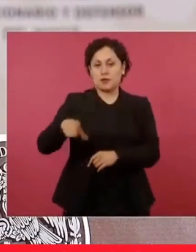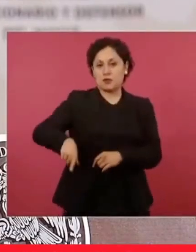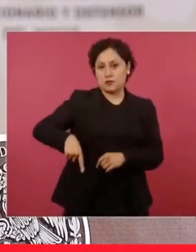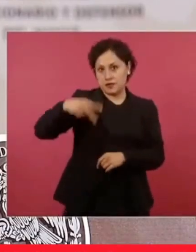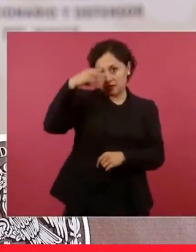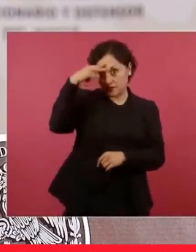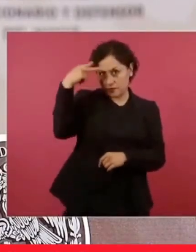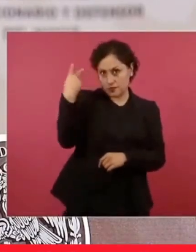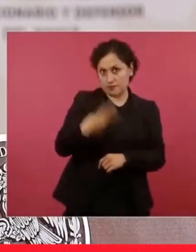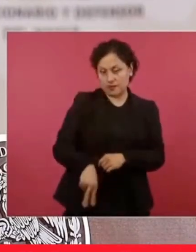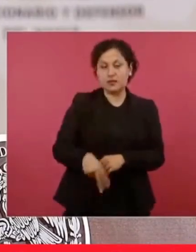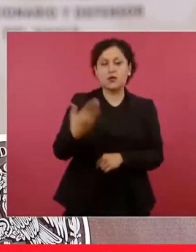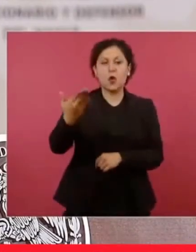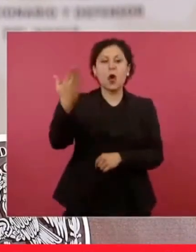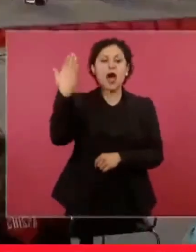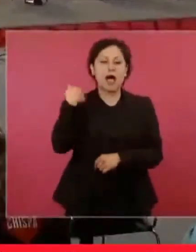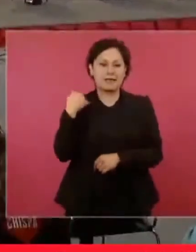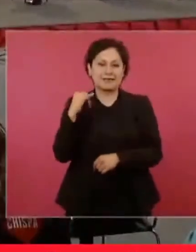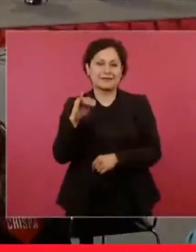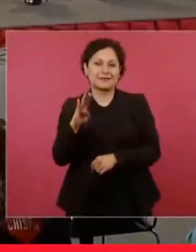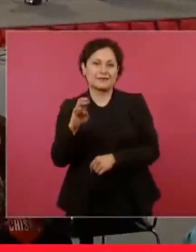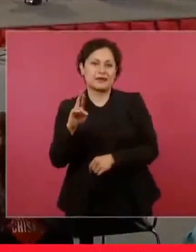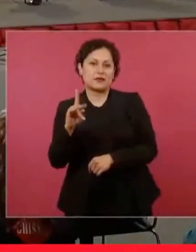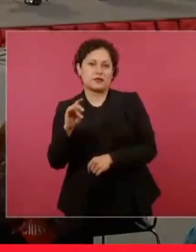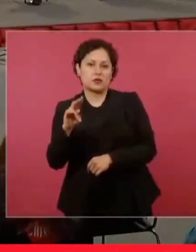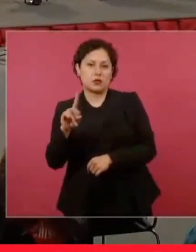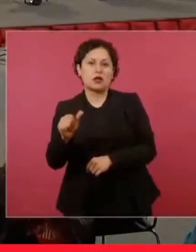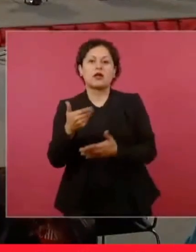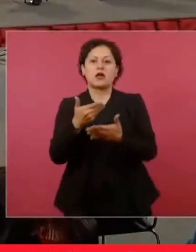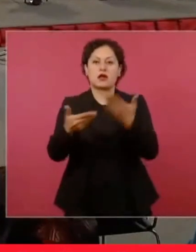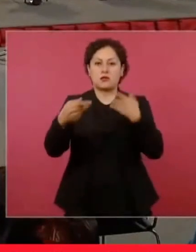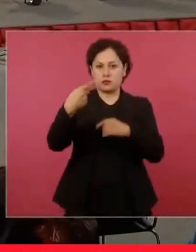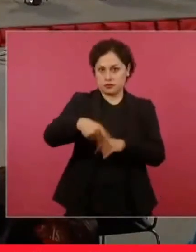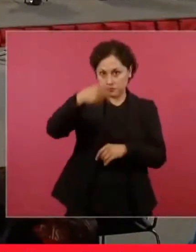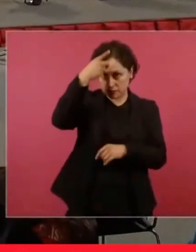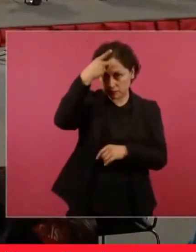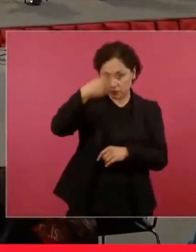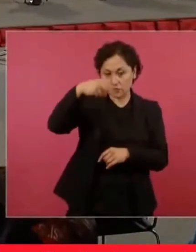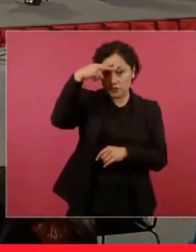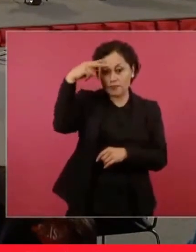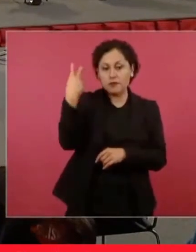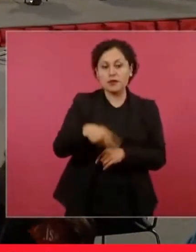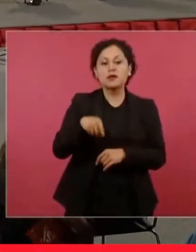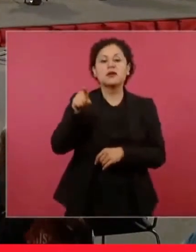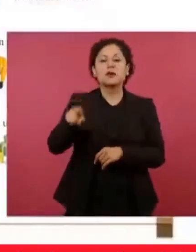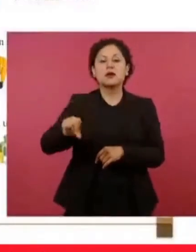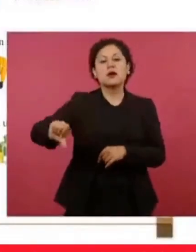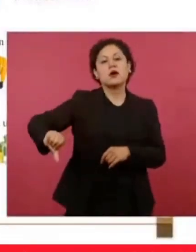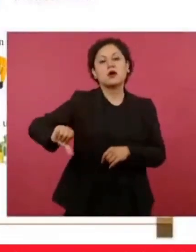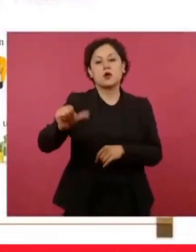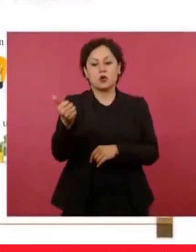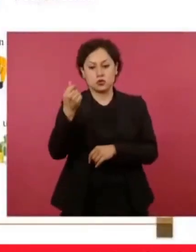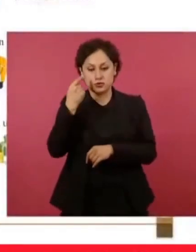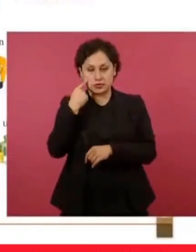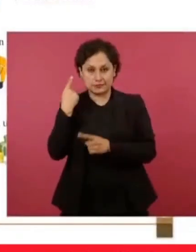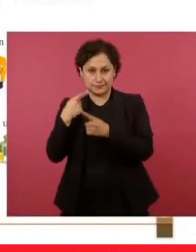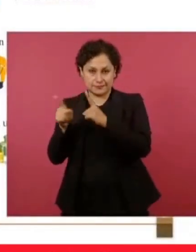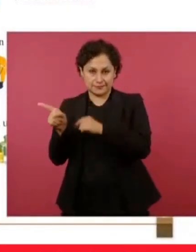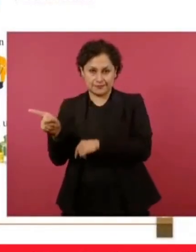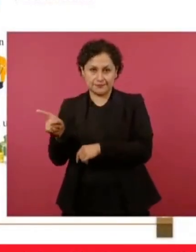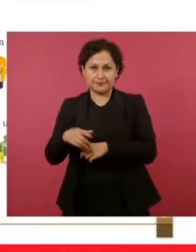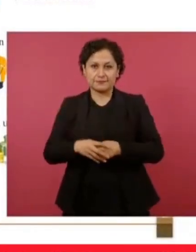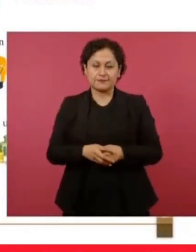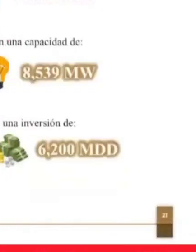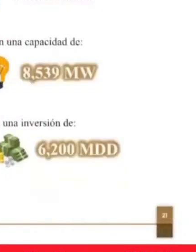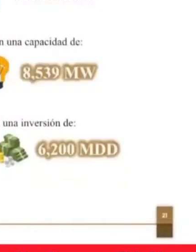Iberdrola. Estas 13 centrales están conformadas por 11 centrales de ciclo combinado, una central turbogás,